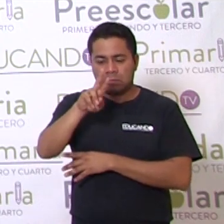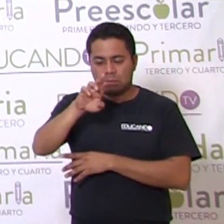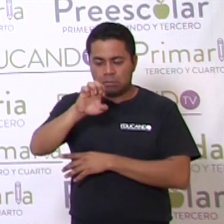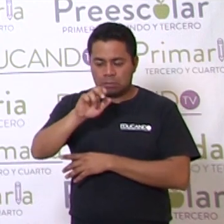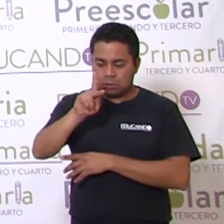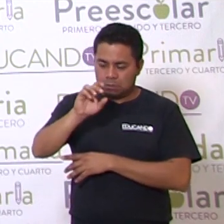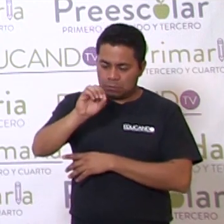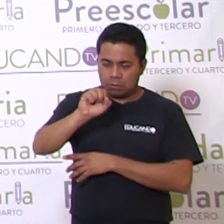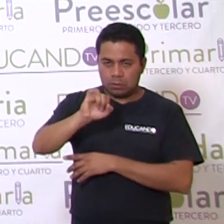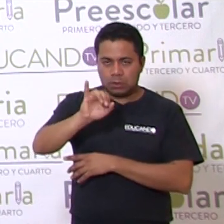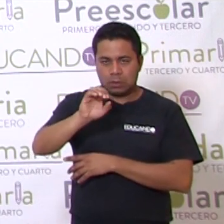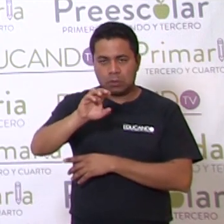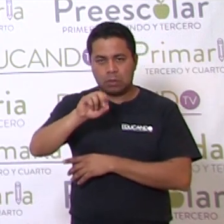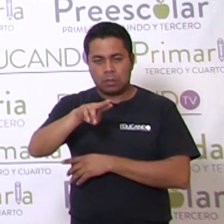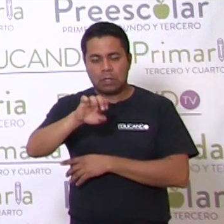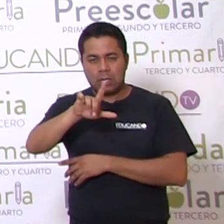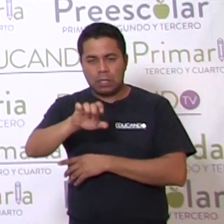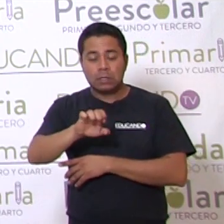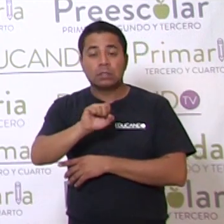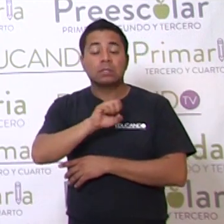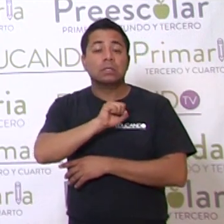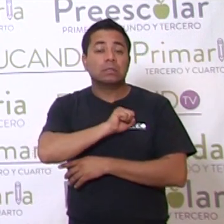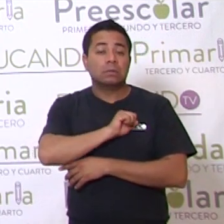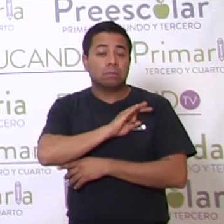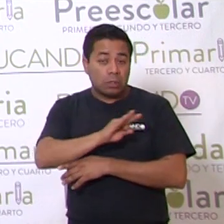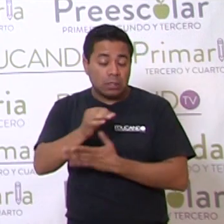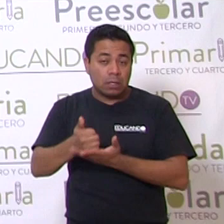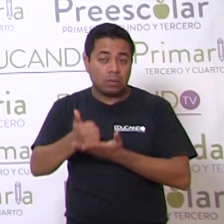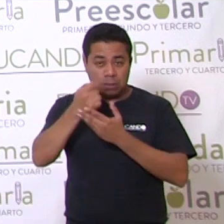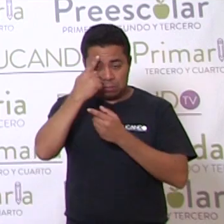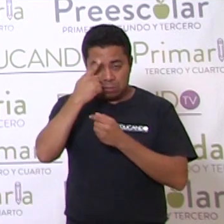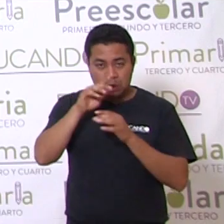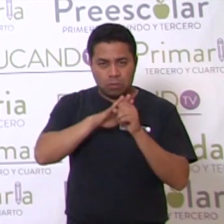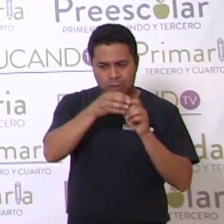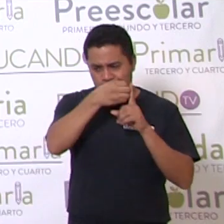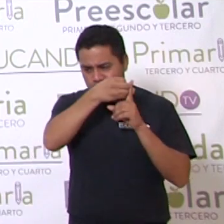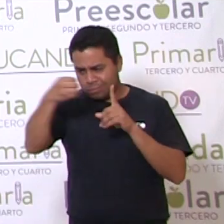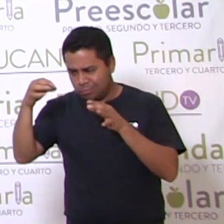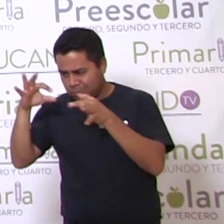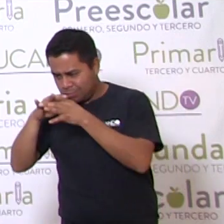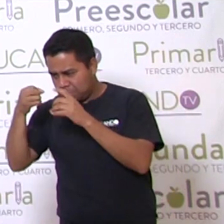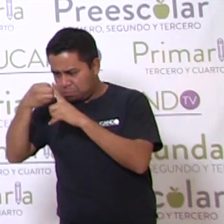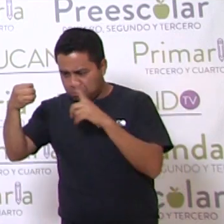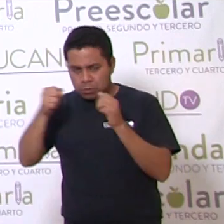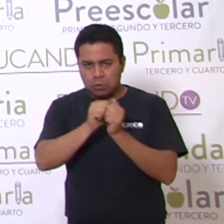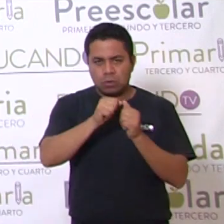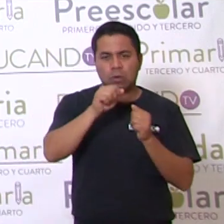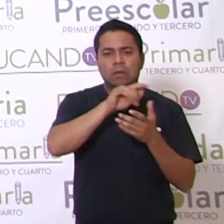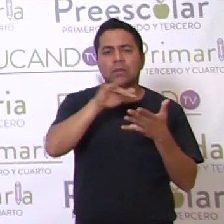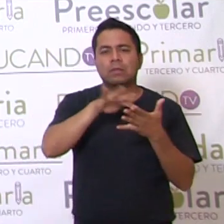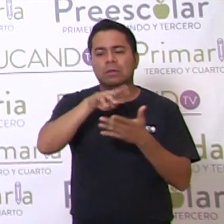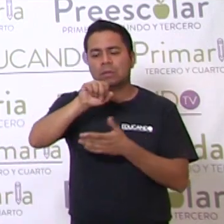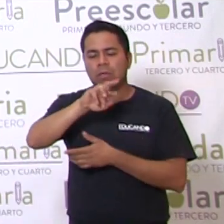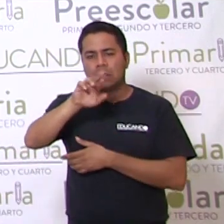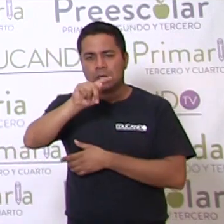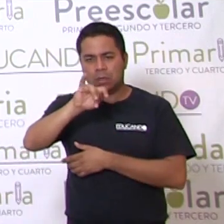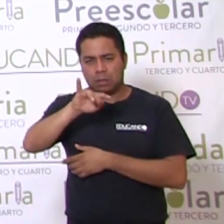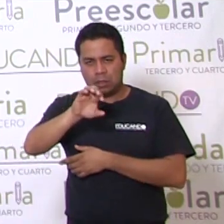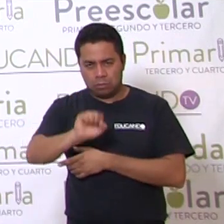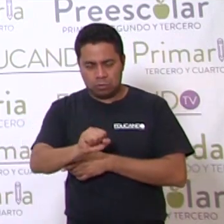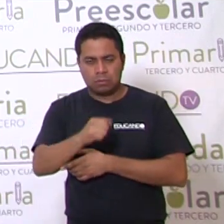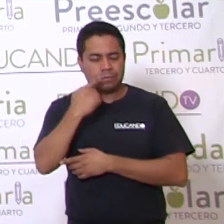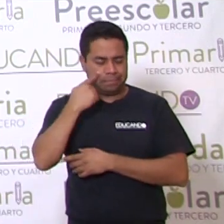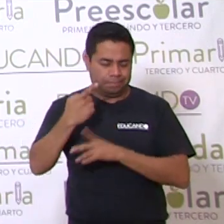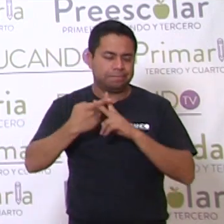preposicionales, las cuales nos van a ayudar para poder hilar nuestras oraciones con nuestros textos narrativos y descriptivos. Vamos a